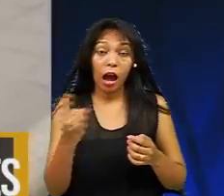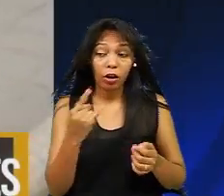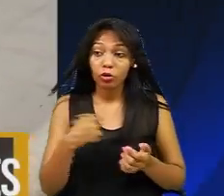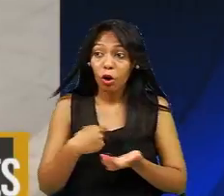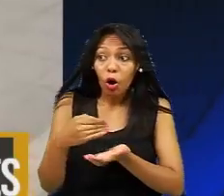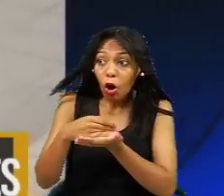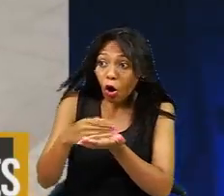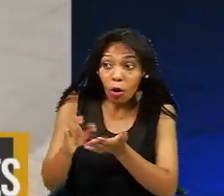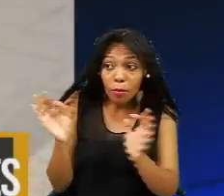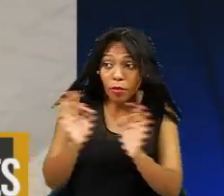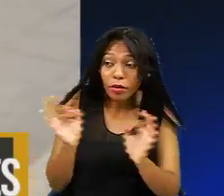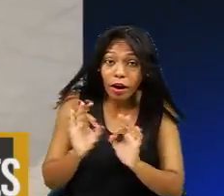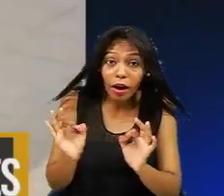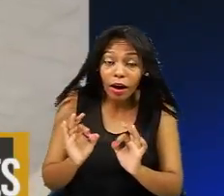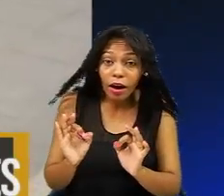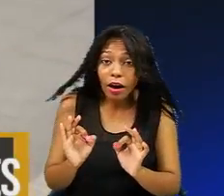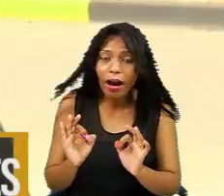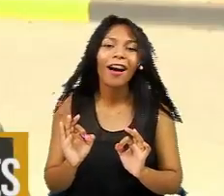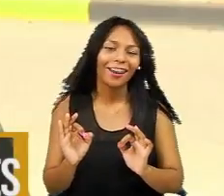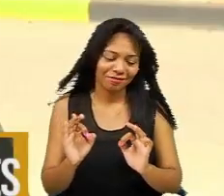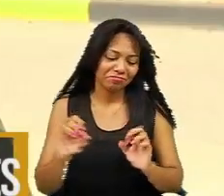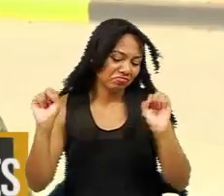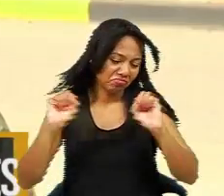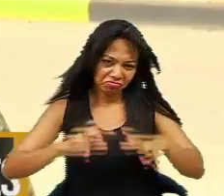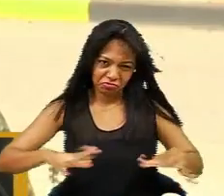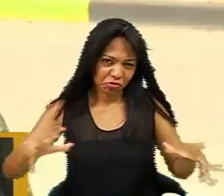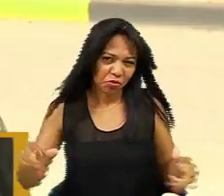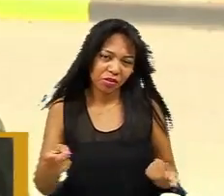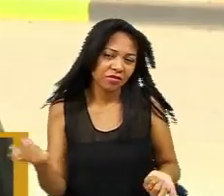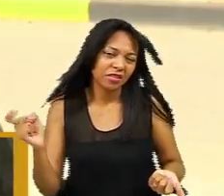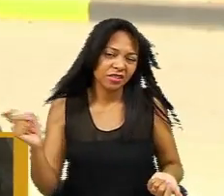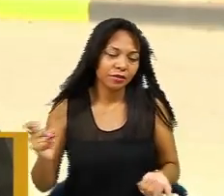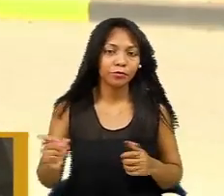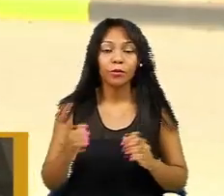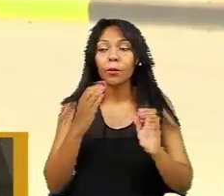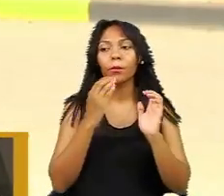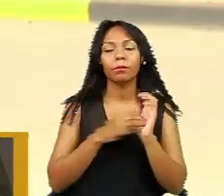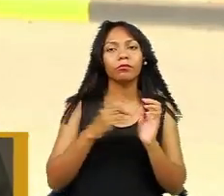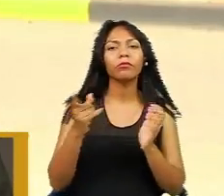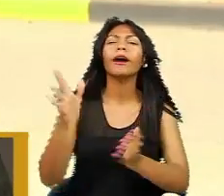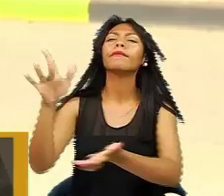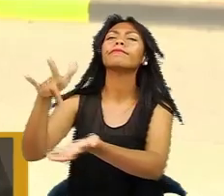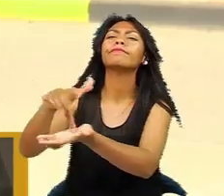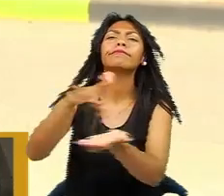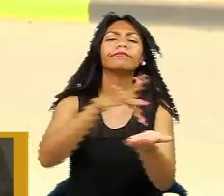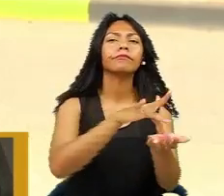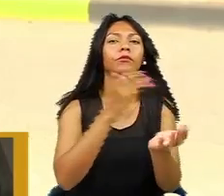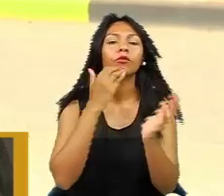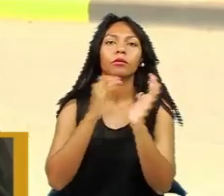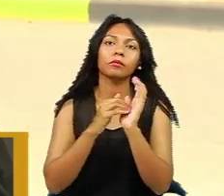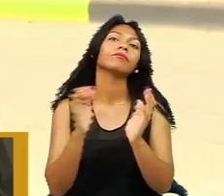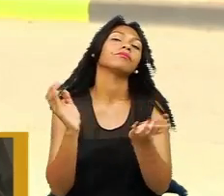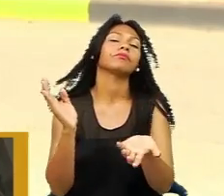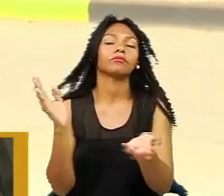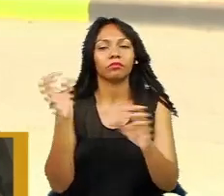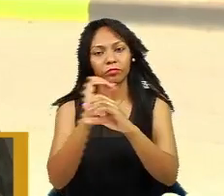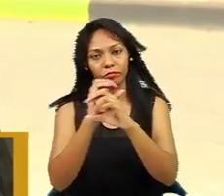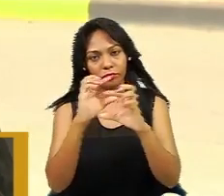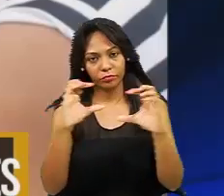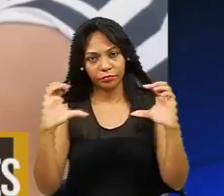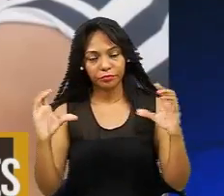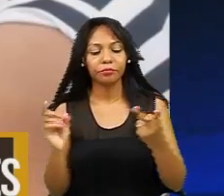que sensibiliza por medio del arte. Y básicamente hemos abarcado los lugares más concurridos, como han sido el CPC. Ayer